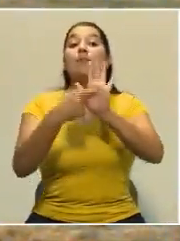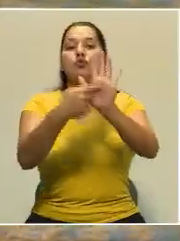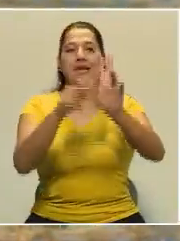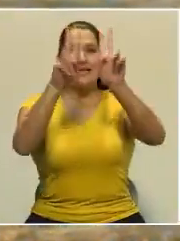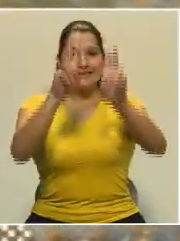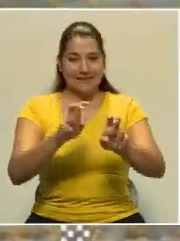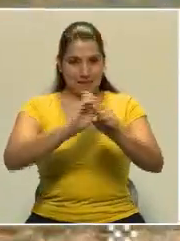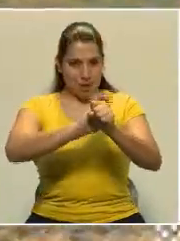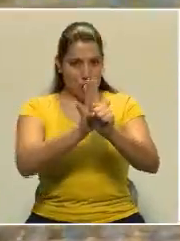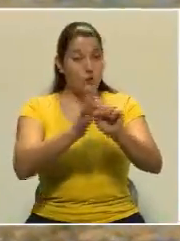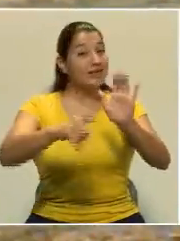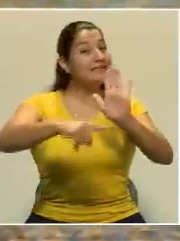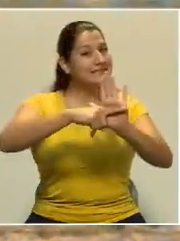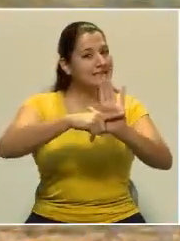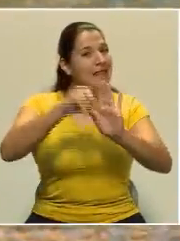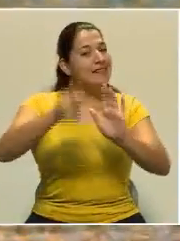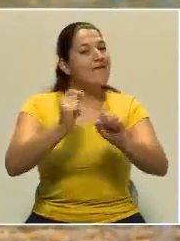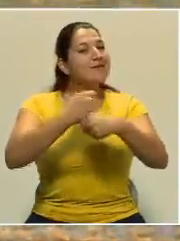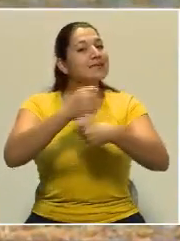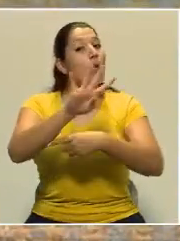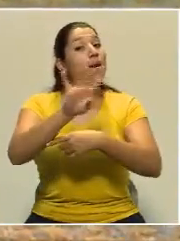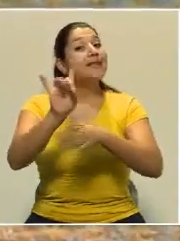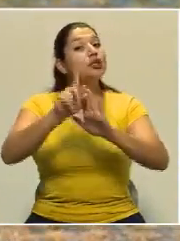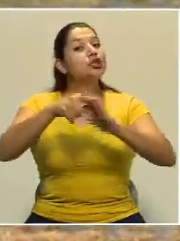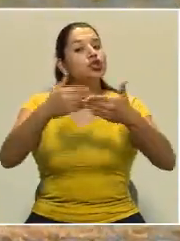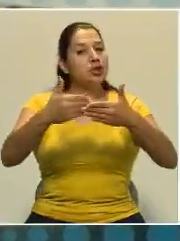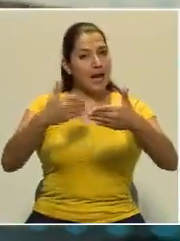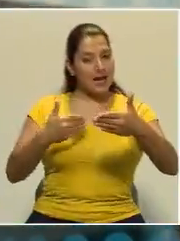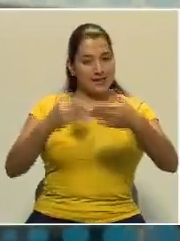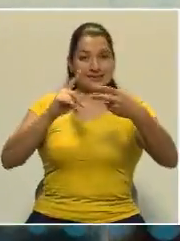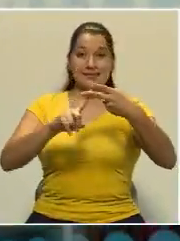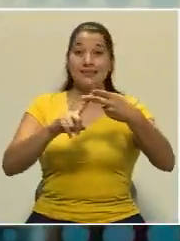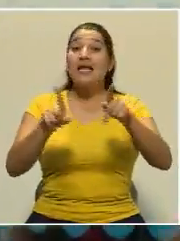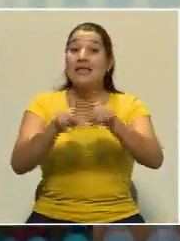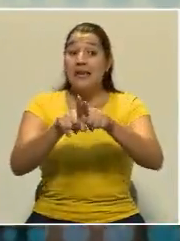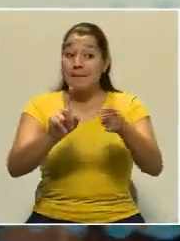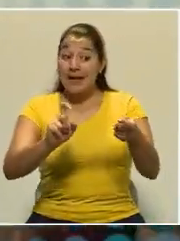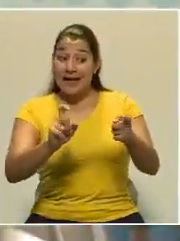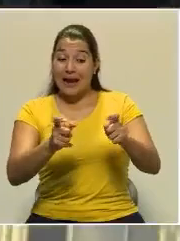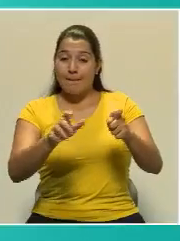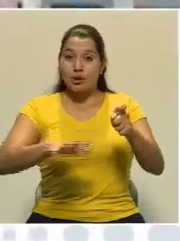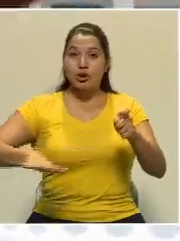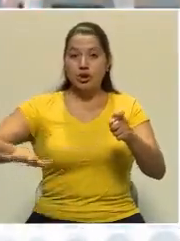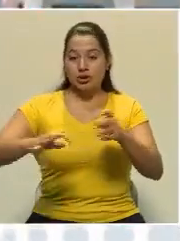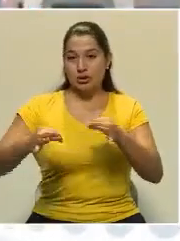negativa 48 horas previas al viaje y también se anunciaron cambios para zonas turísticas.